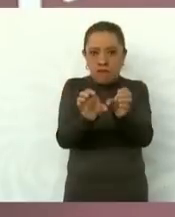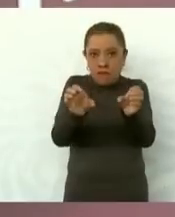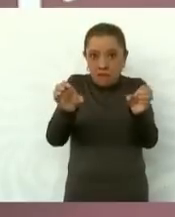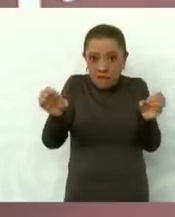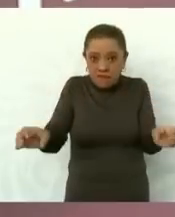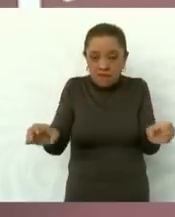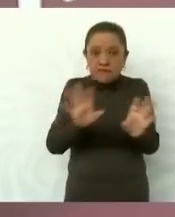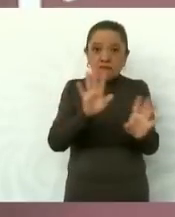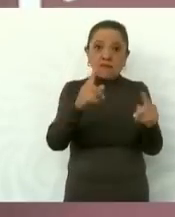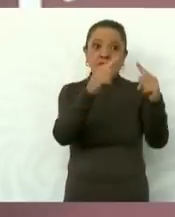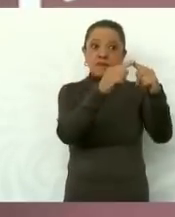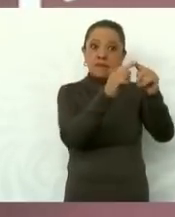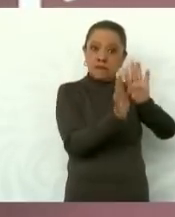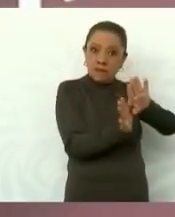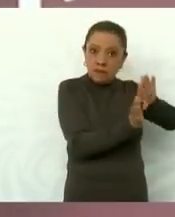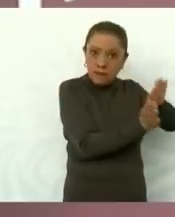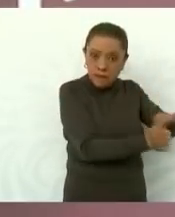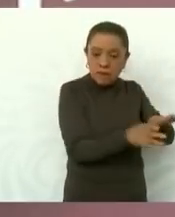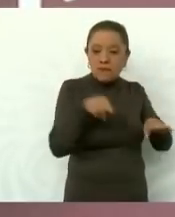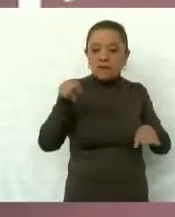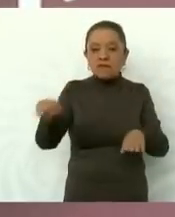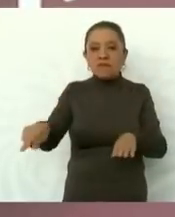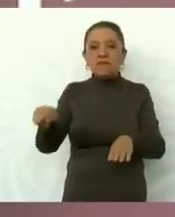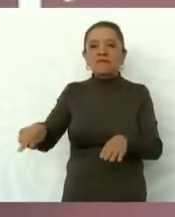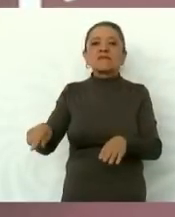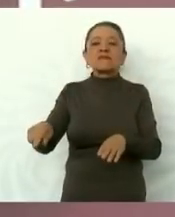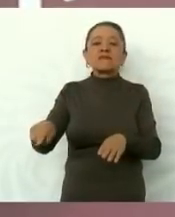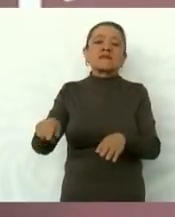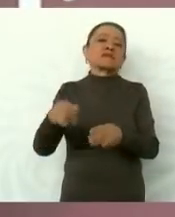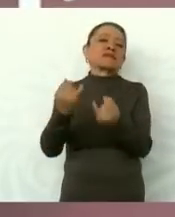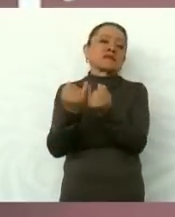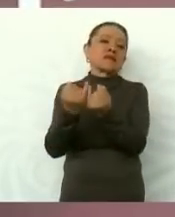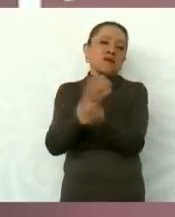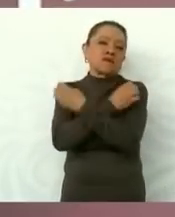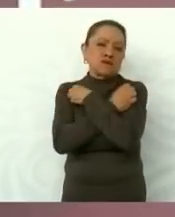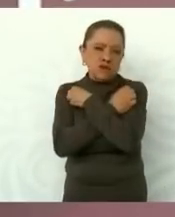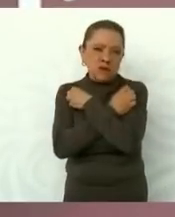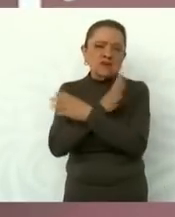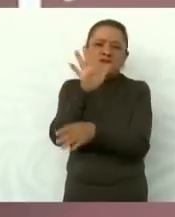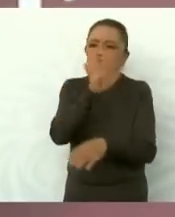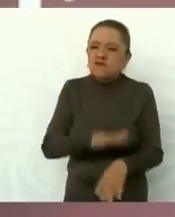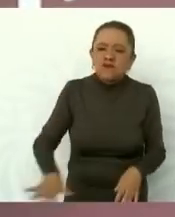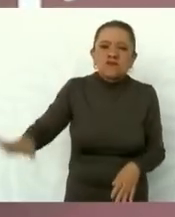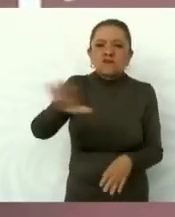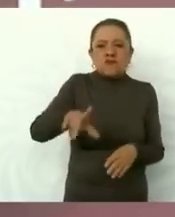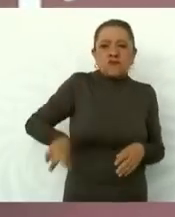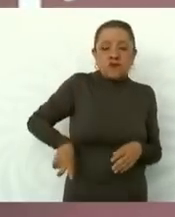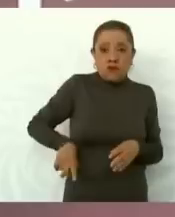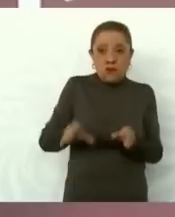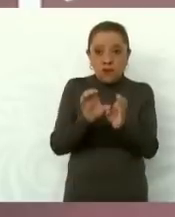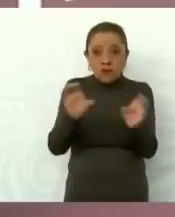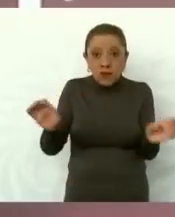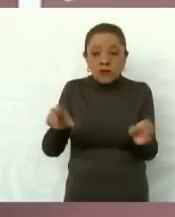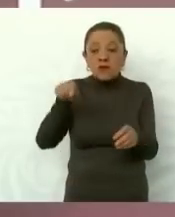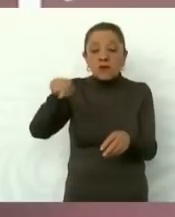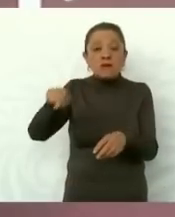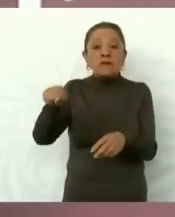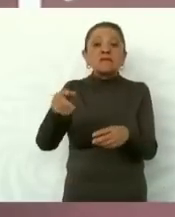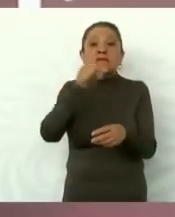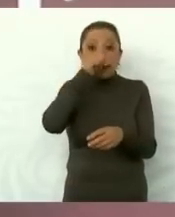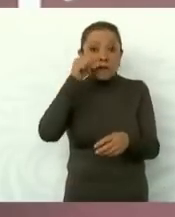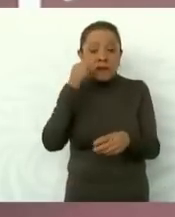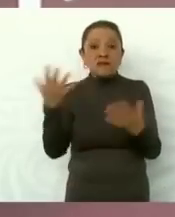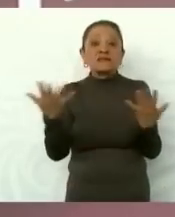civil. Ahí se constituyó la educación laica, por primera vez hubo un registro civil y eso